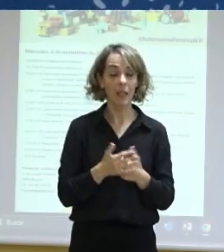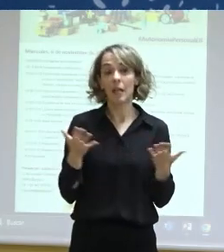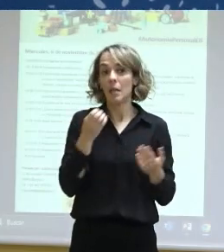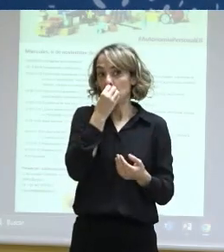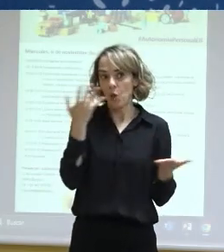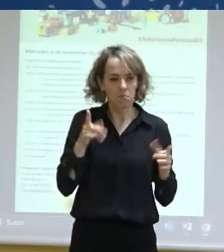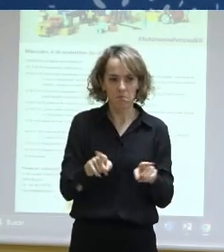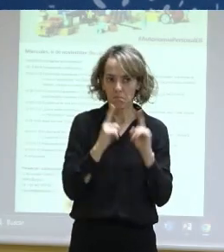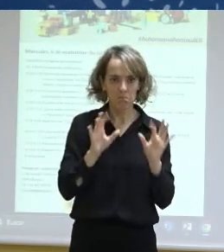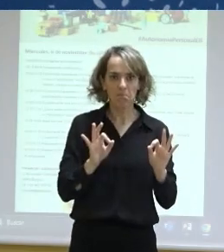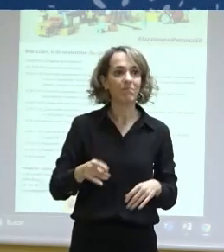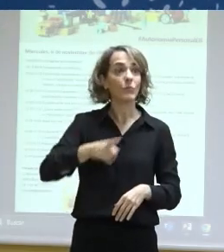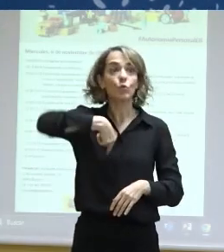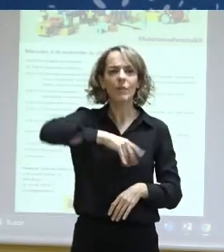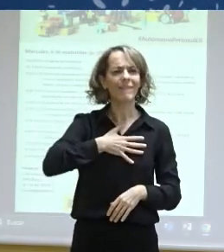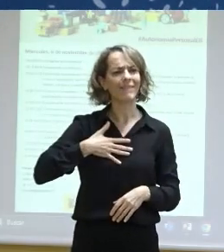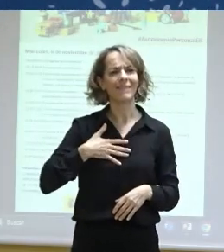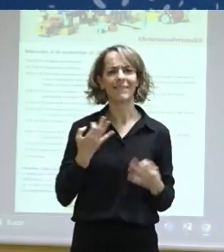aún así nosotros queremos seguir